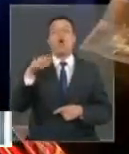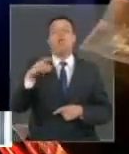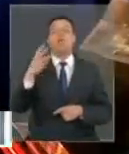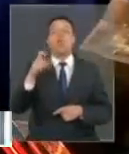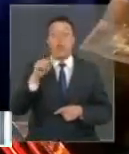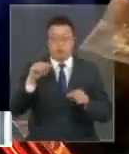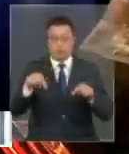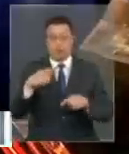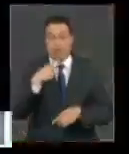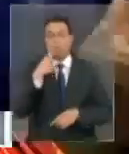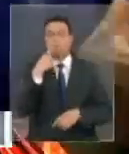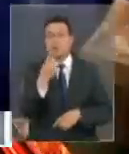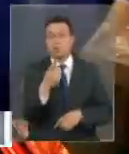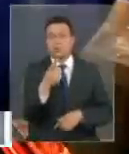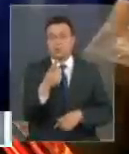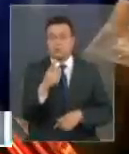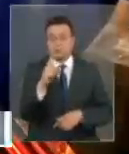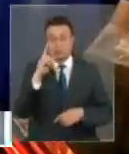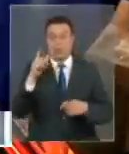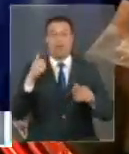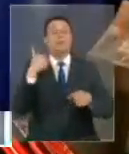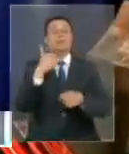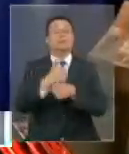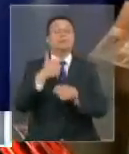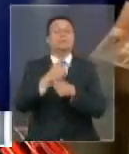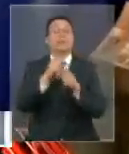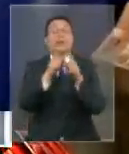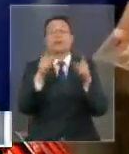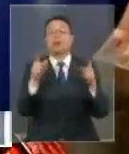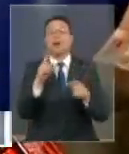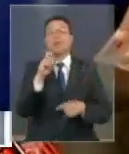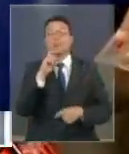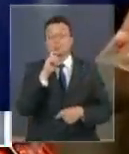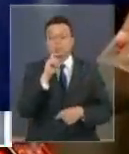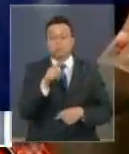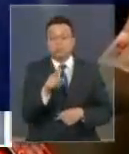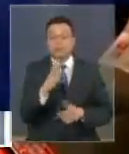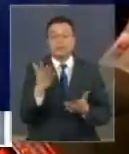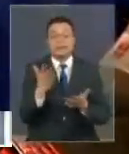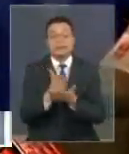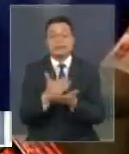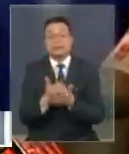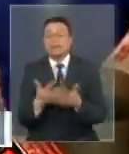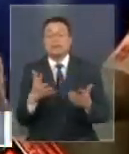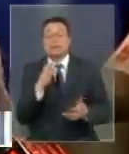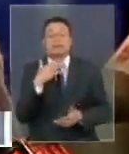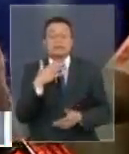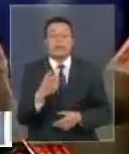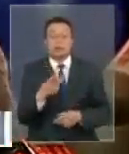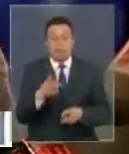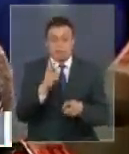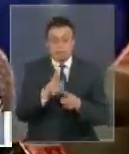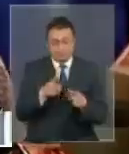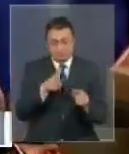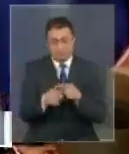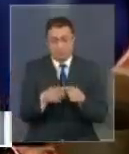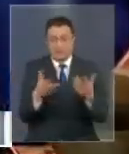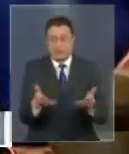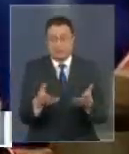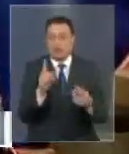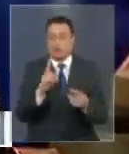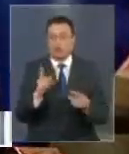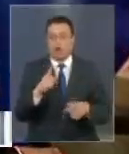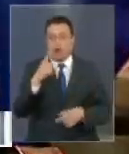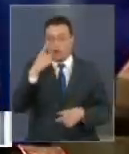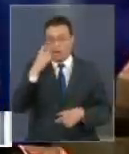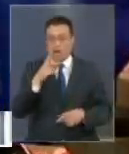Y yo le pregunto en realidad a los candidatos, ¿ya? ¿Qué medidas van a tomar para terminar con esto, a pesar de que no